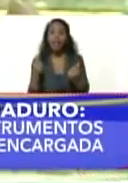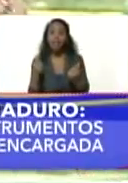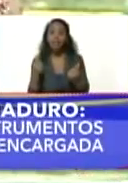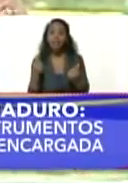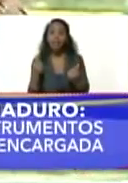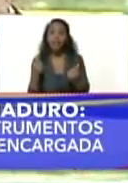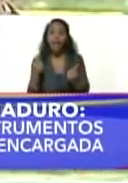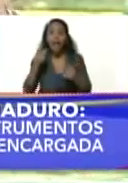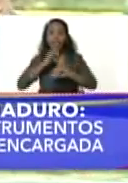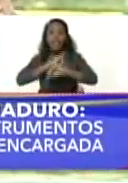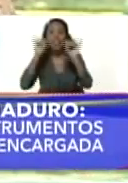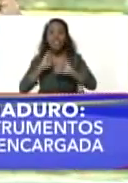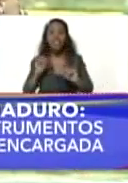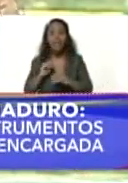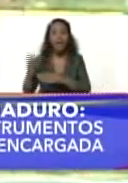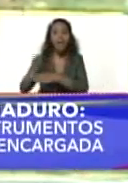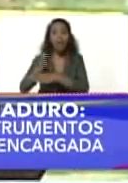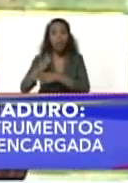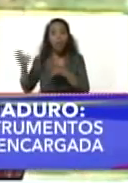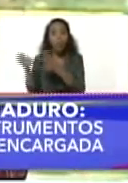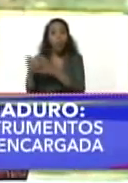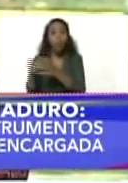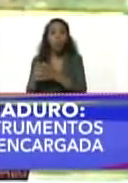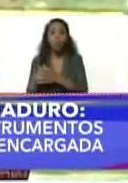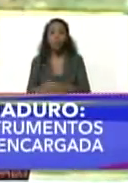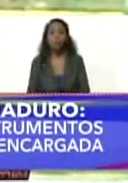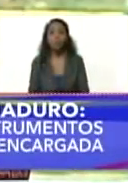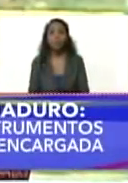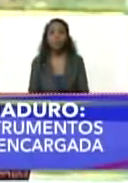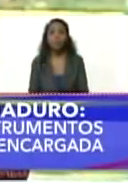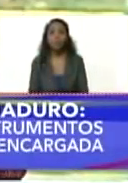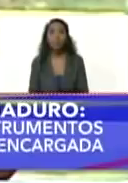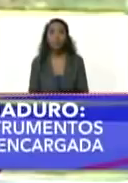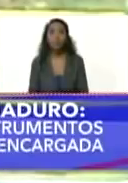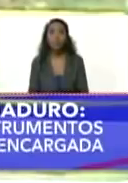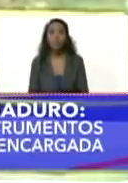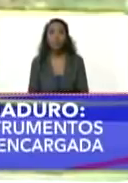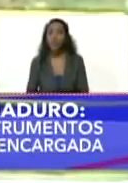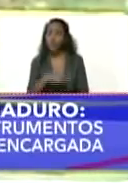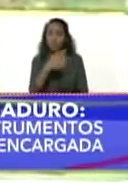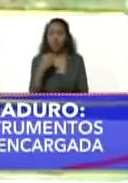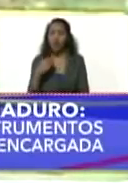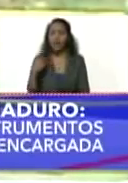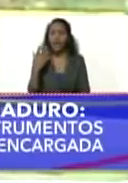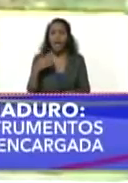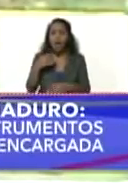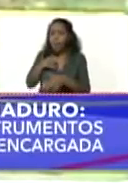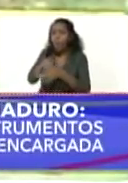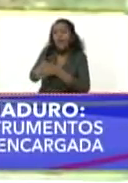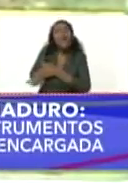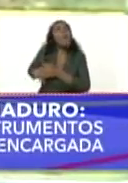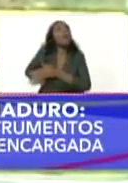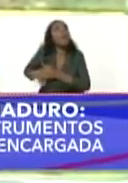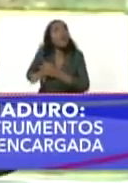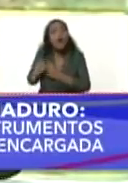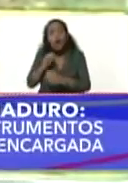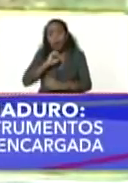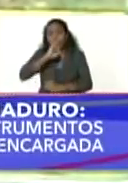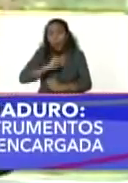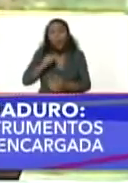es para la felicidad colectiva, para el bien común. No para que lo atesore